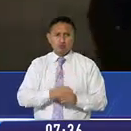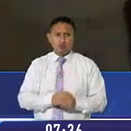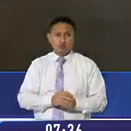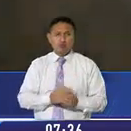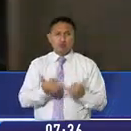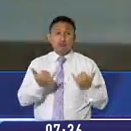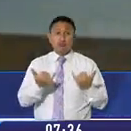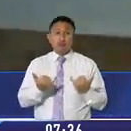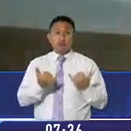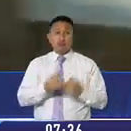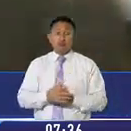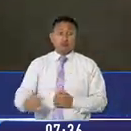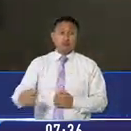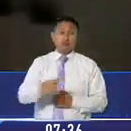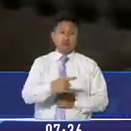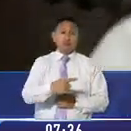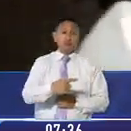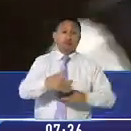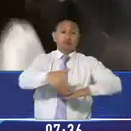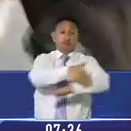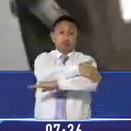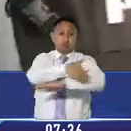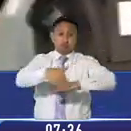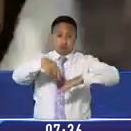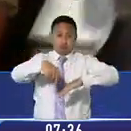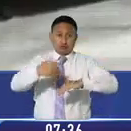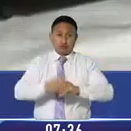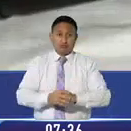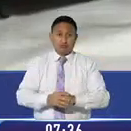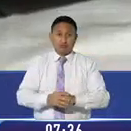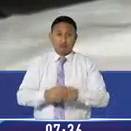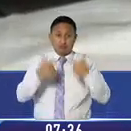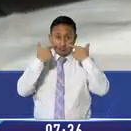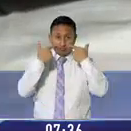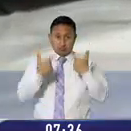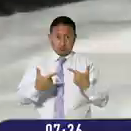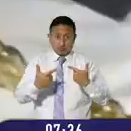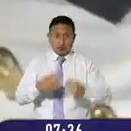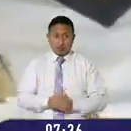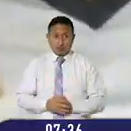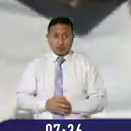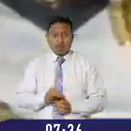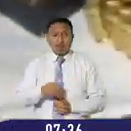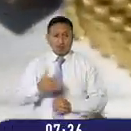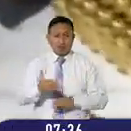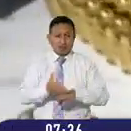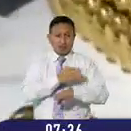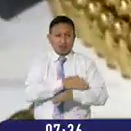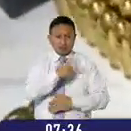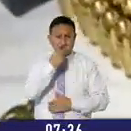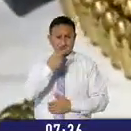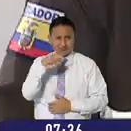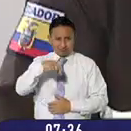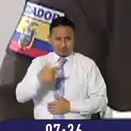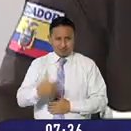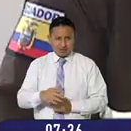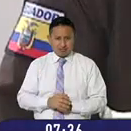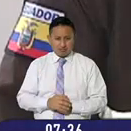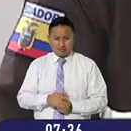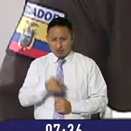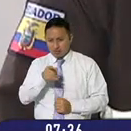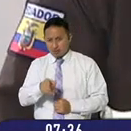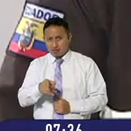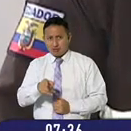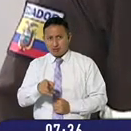la interdicción en vías principales y vías secundarias, donde que hemos visto ya y hemos tenido ya resultados positivos en